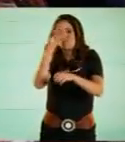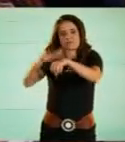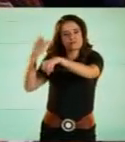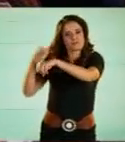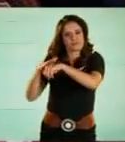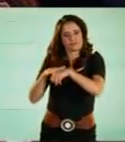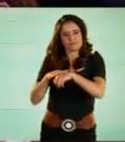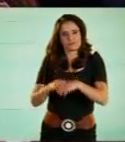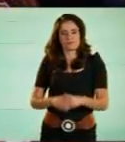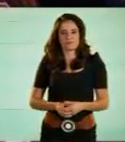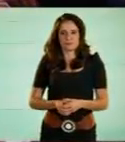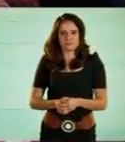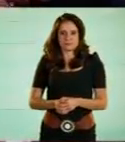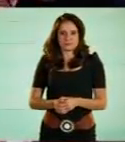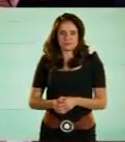Gracias.